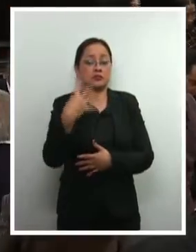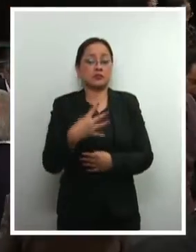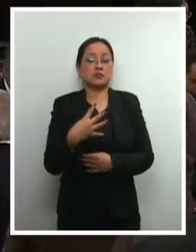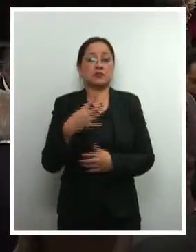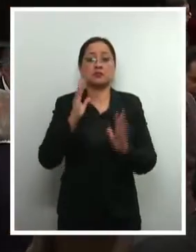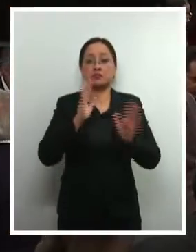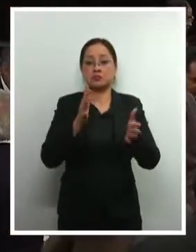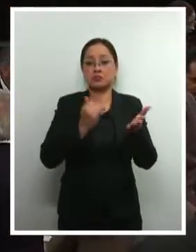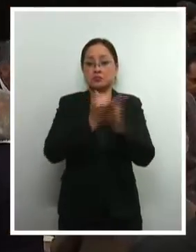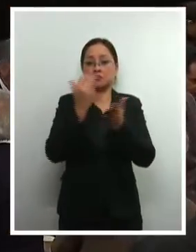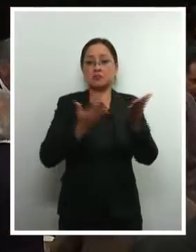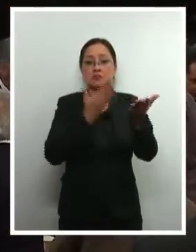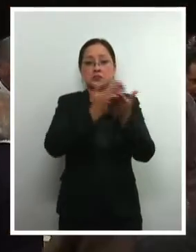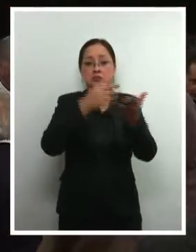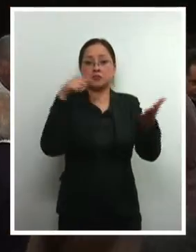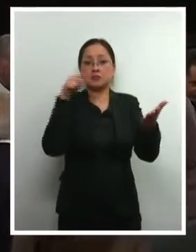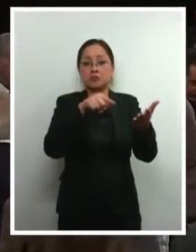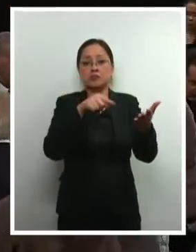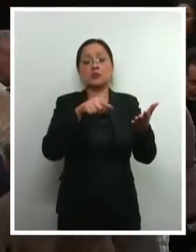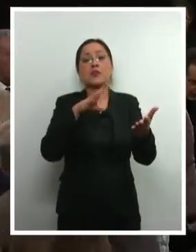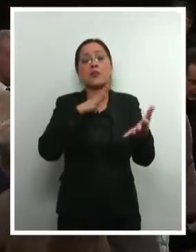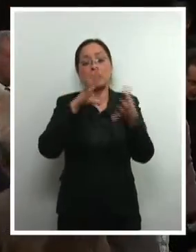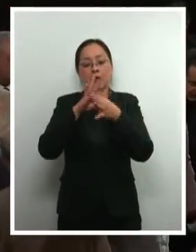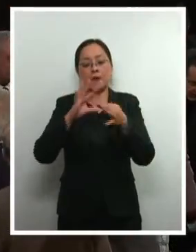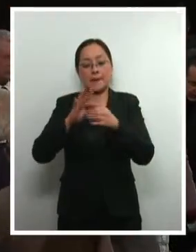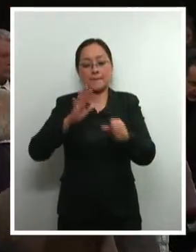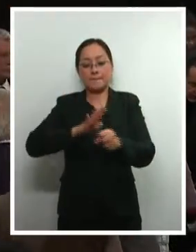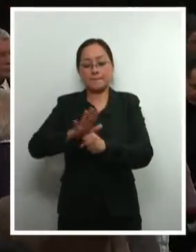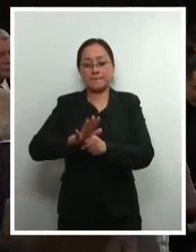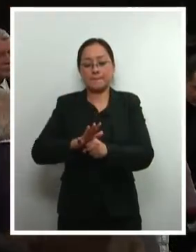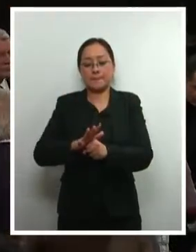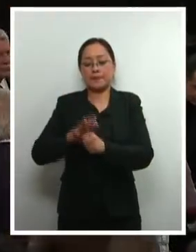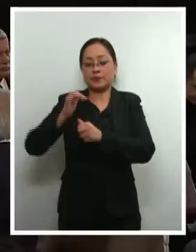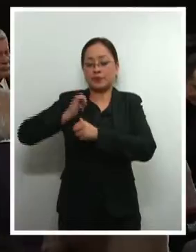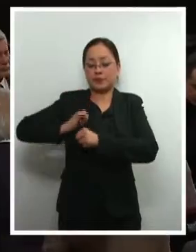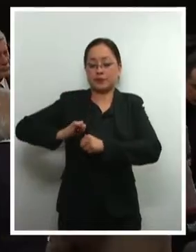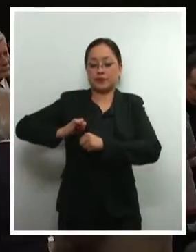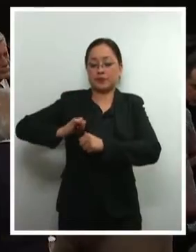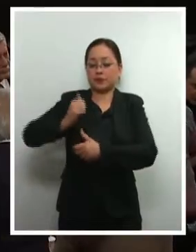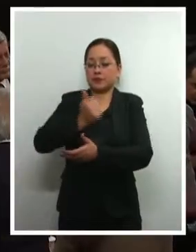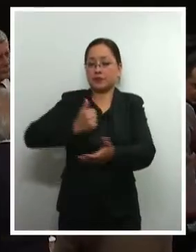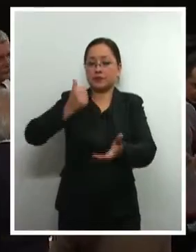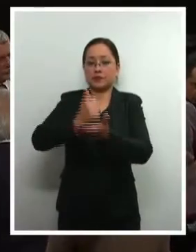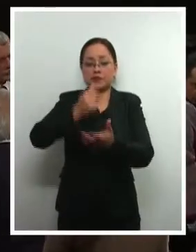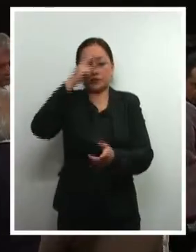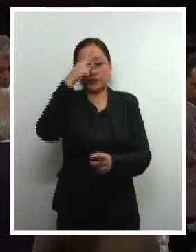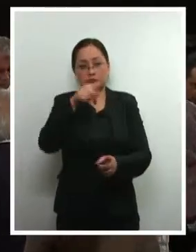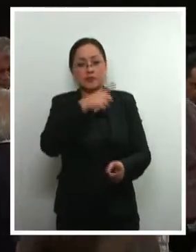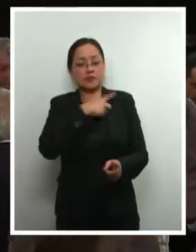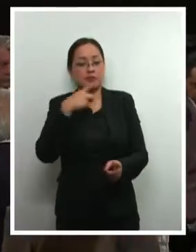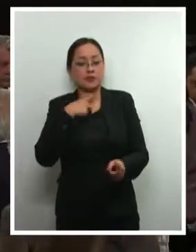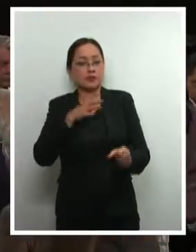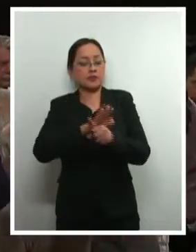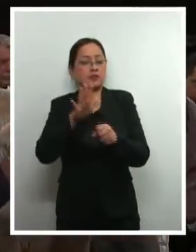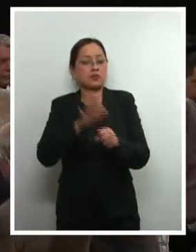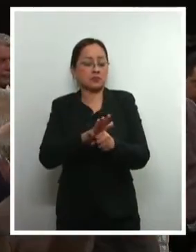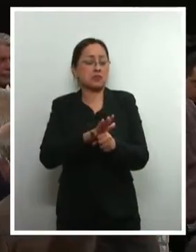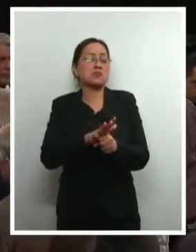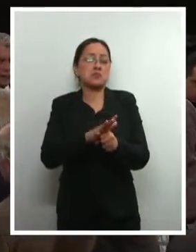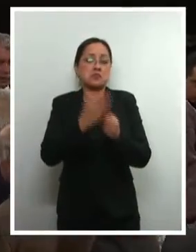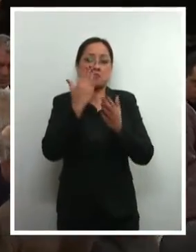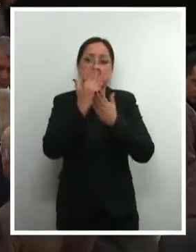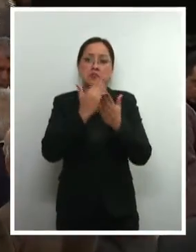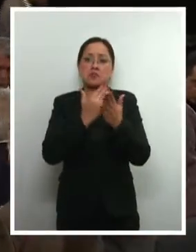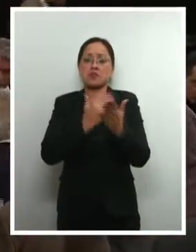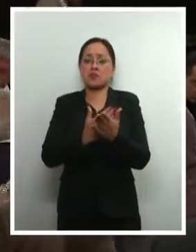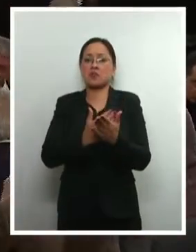en los términos del dictamen, se señala que las autoridades de la Ciudad de México asegurarán progresivamente